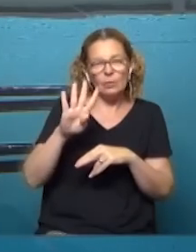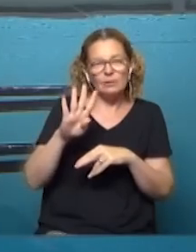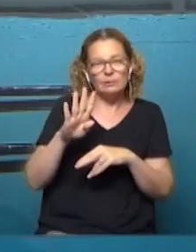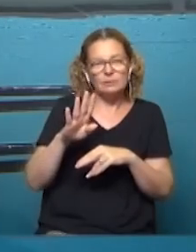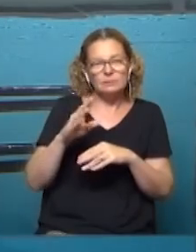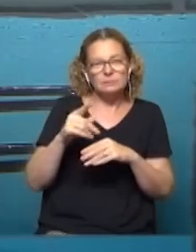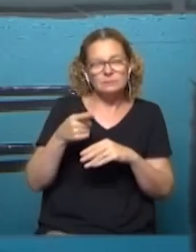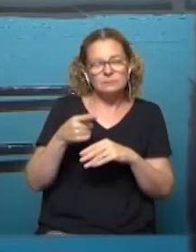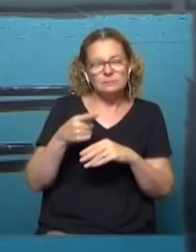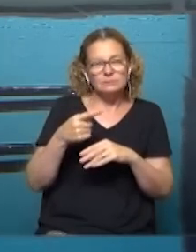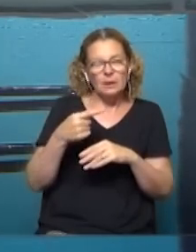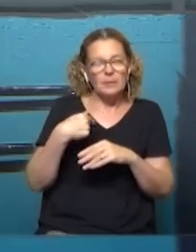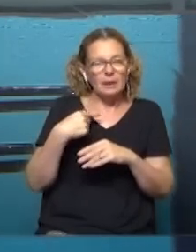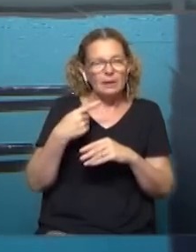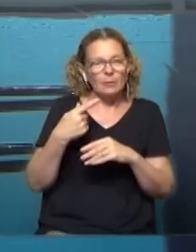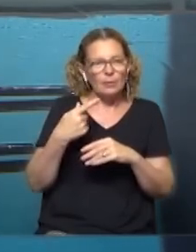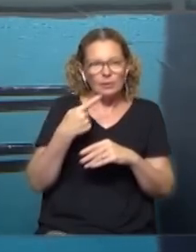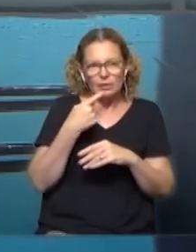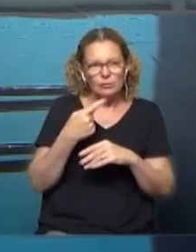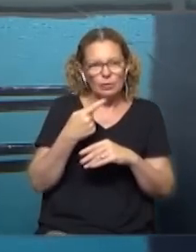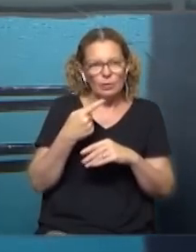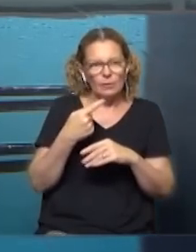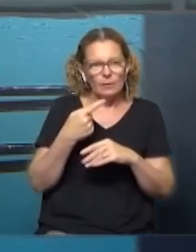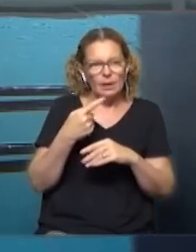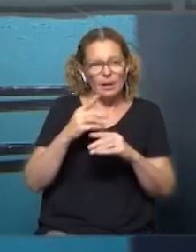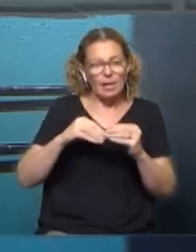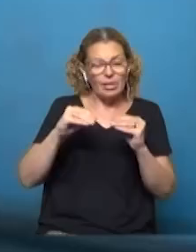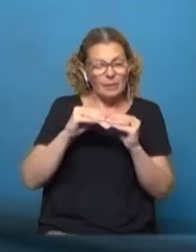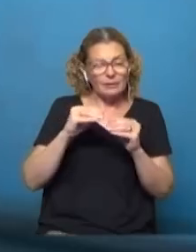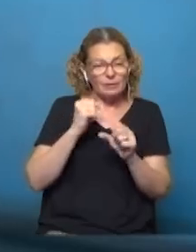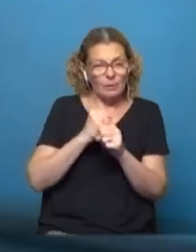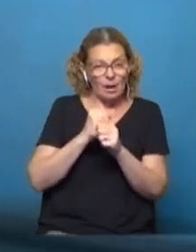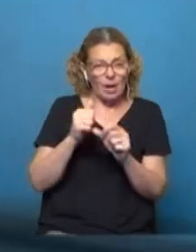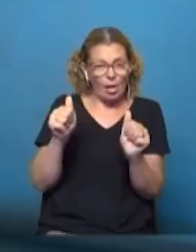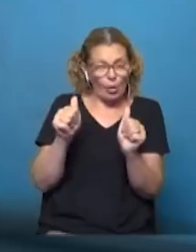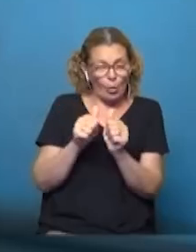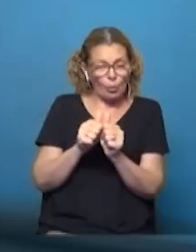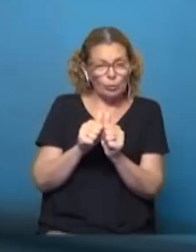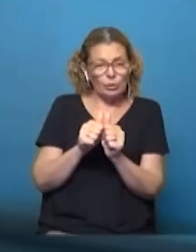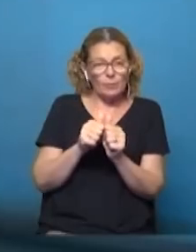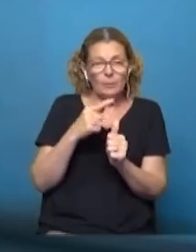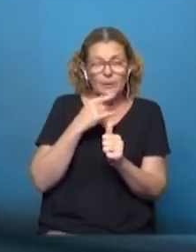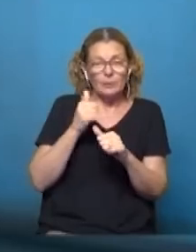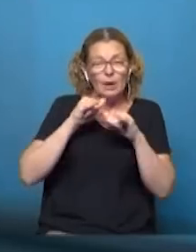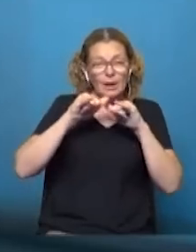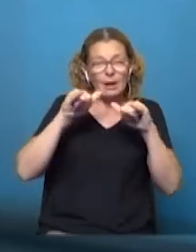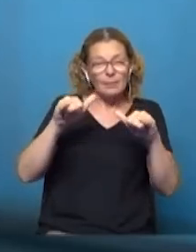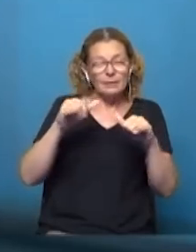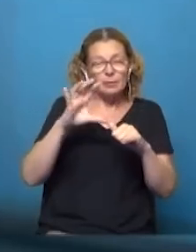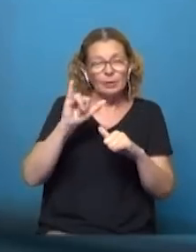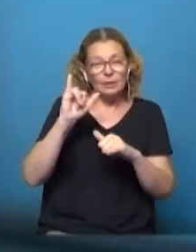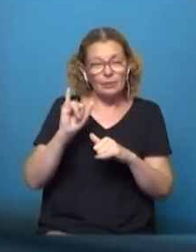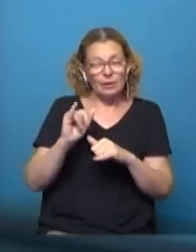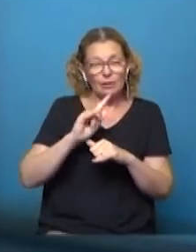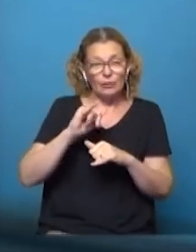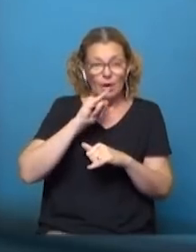hay factores que me han convencido y además he trabajado en conjunto por ejemplo la campaña por el sí que no